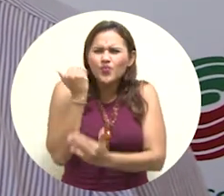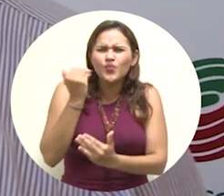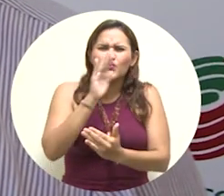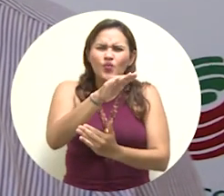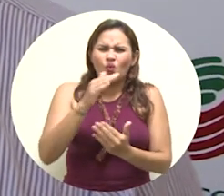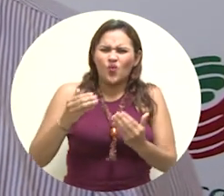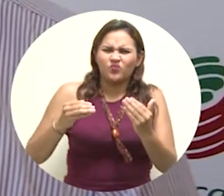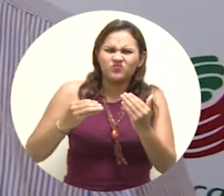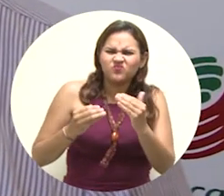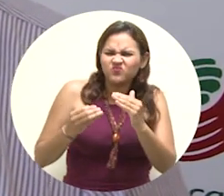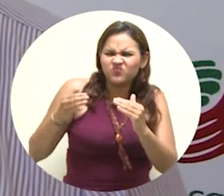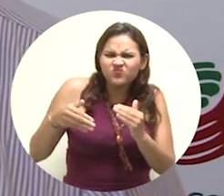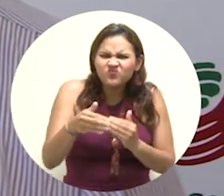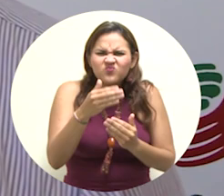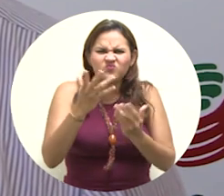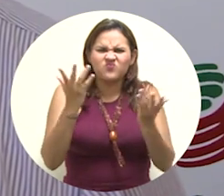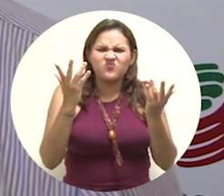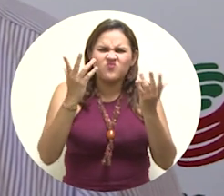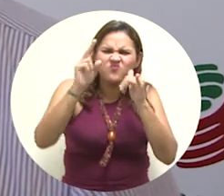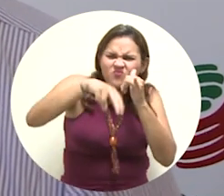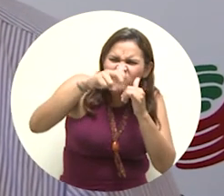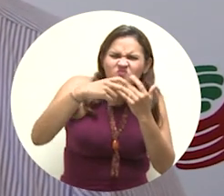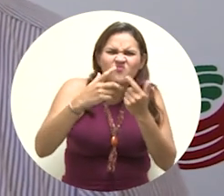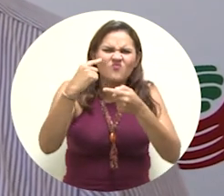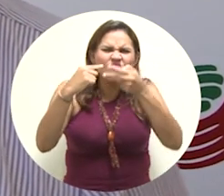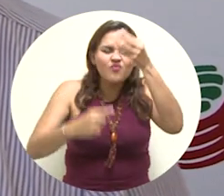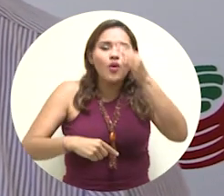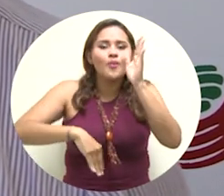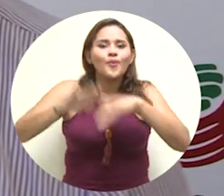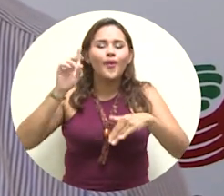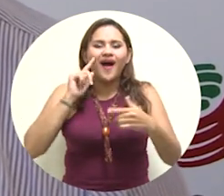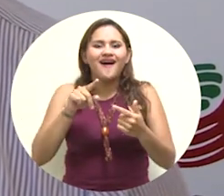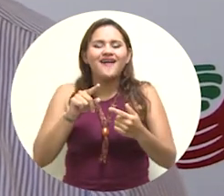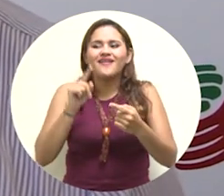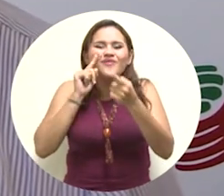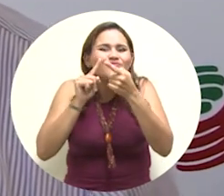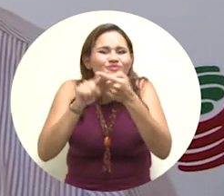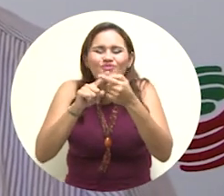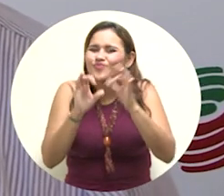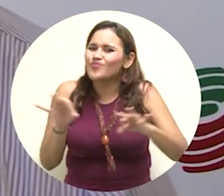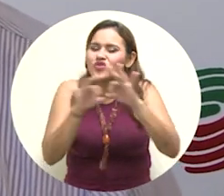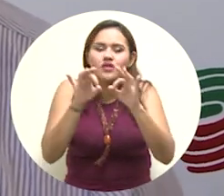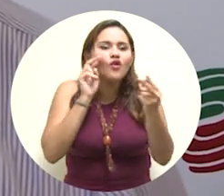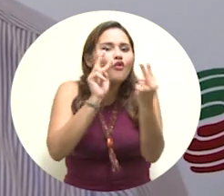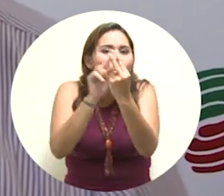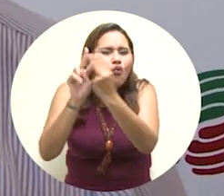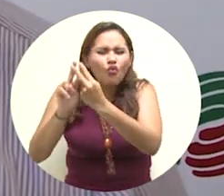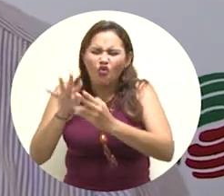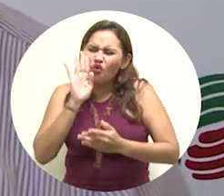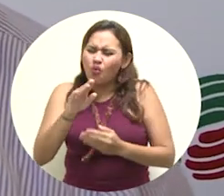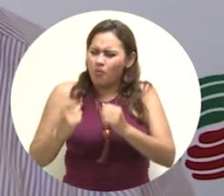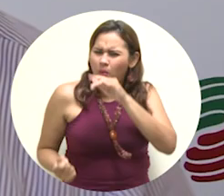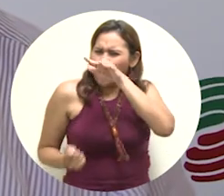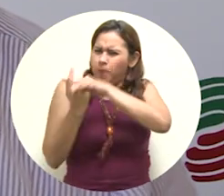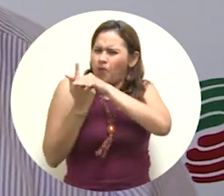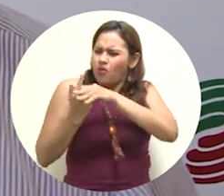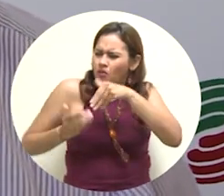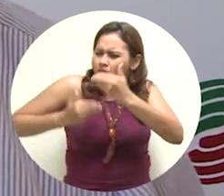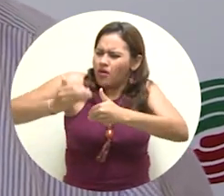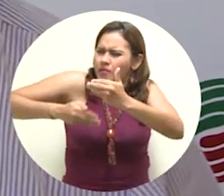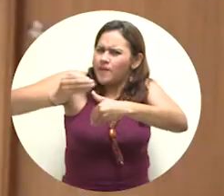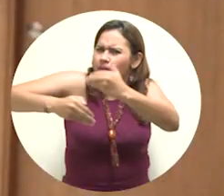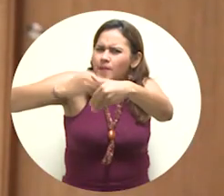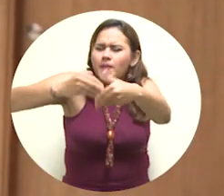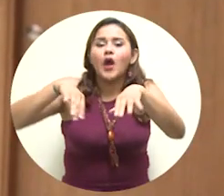trata de articular todas las expresiones productivas, desde los inicios del proceso, desde la siembra, las semillas,